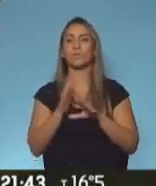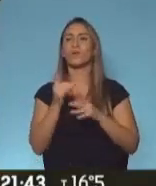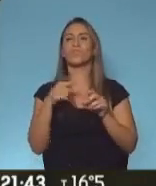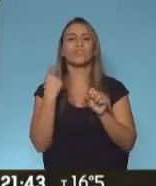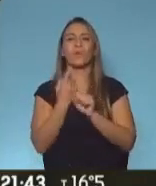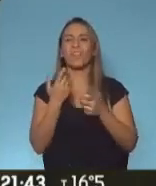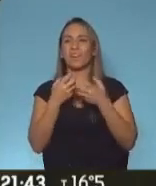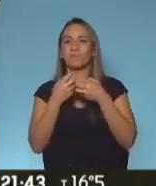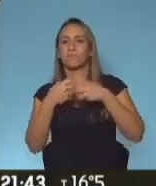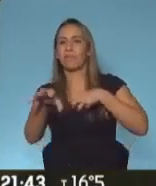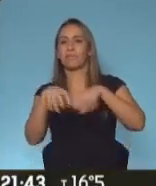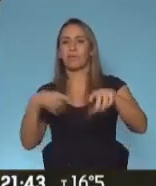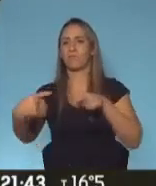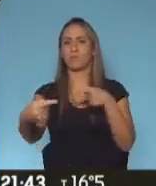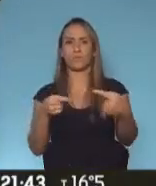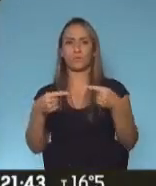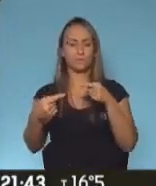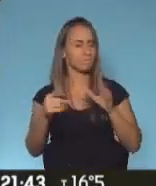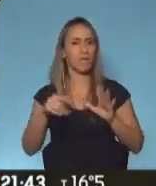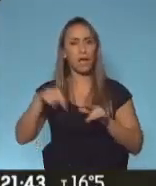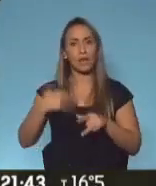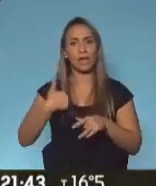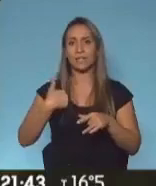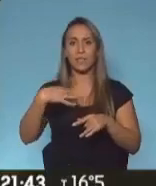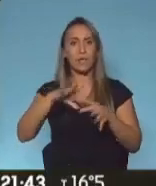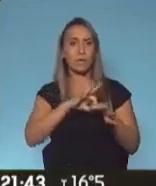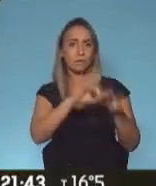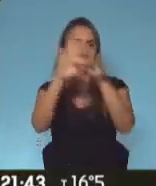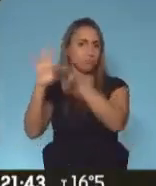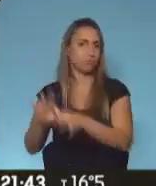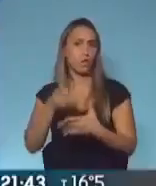en el marco de la batalla que tiene que dar la Argentina. Gracias.